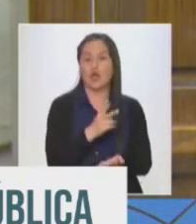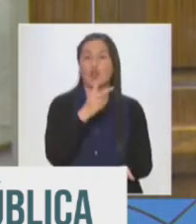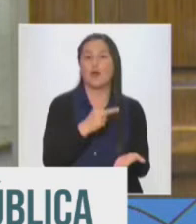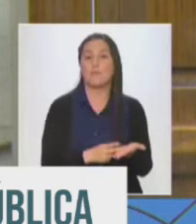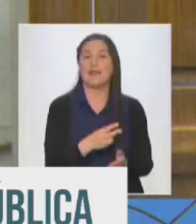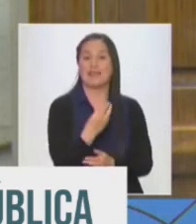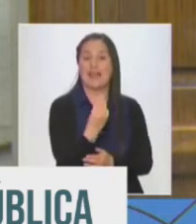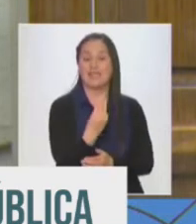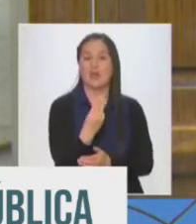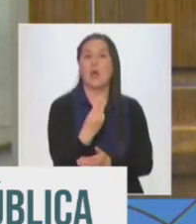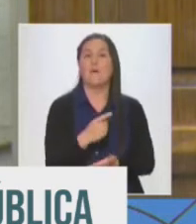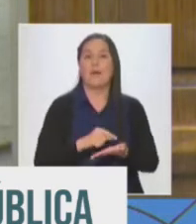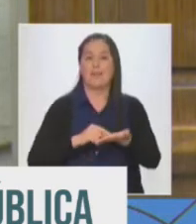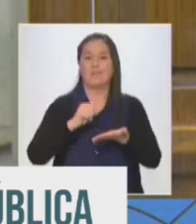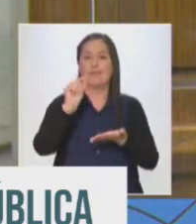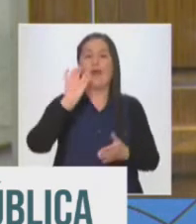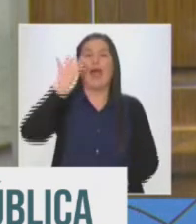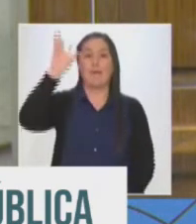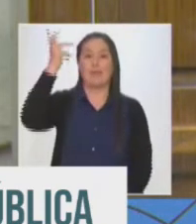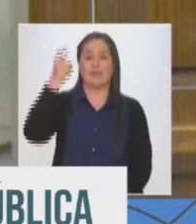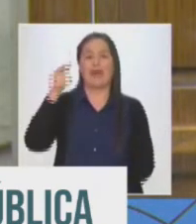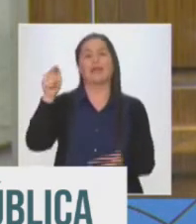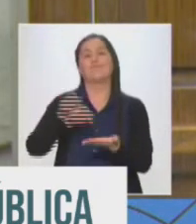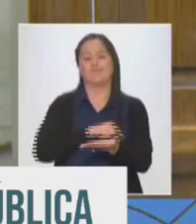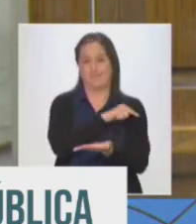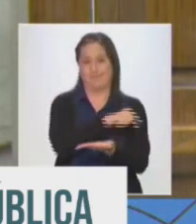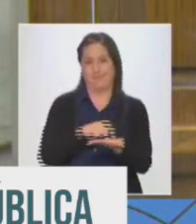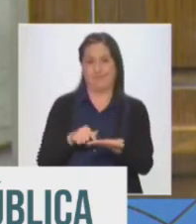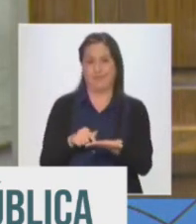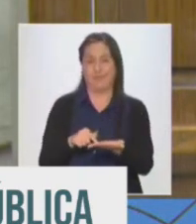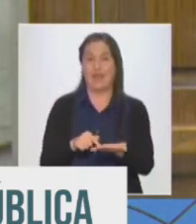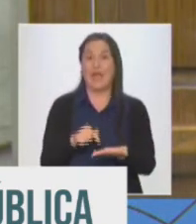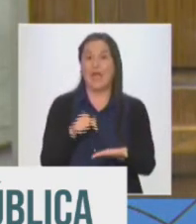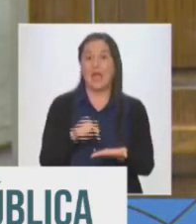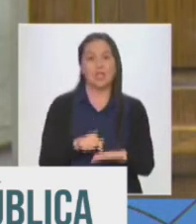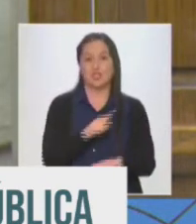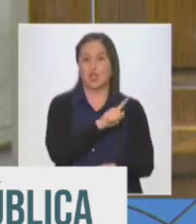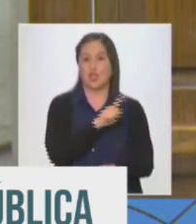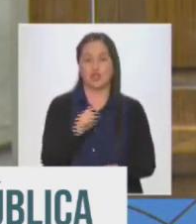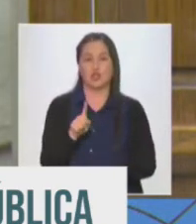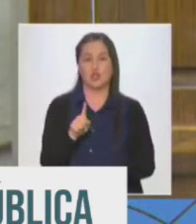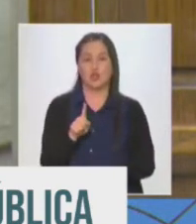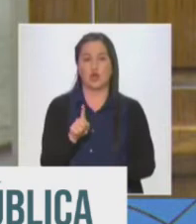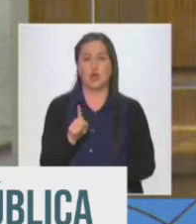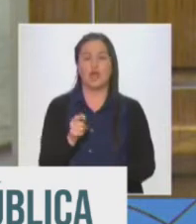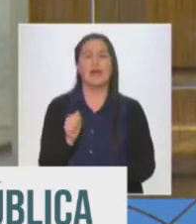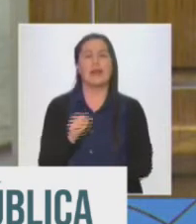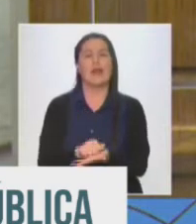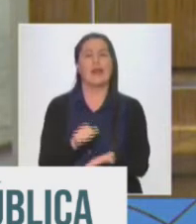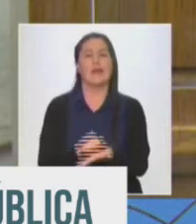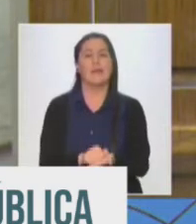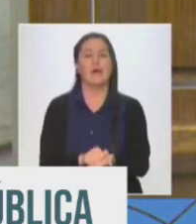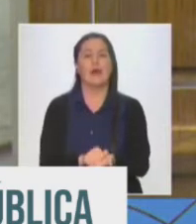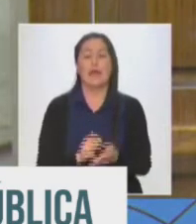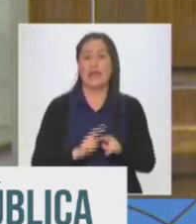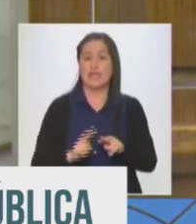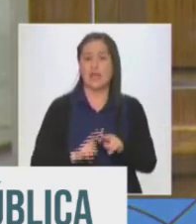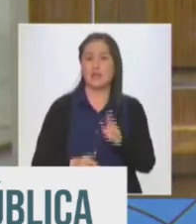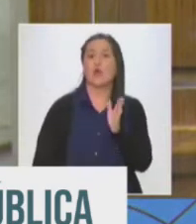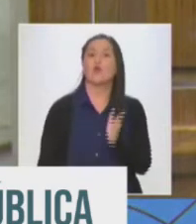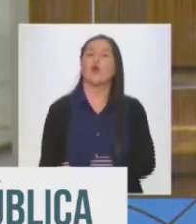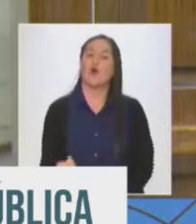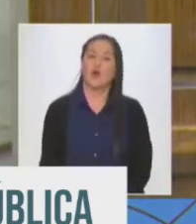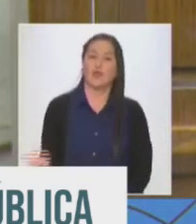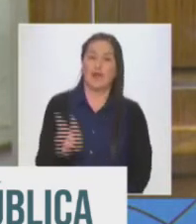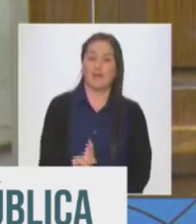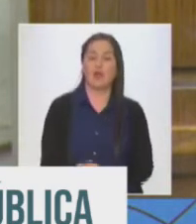su calificación ambiental, la cual fue rechazada, siendo objeto de impugnación en tribunales ambientales, llevado a que se realizara nuevamente